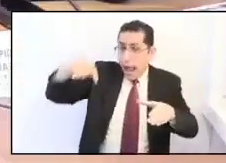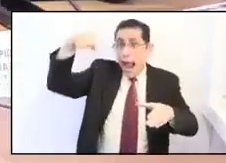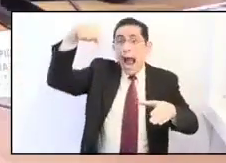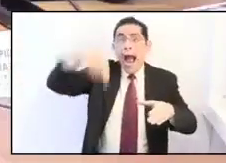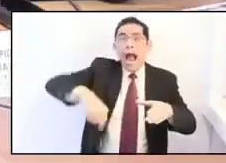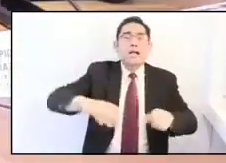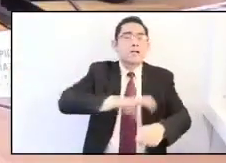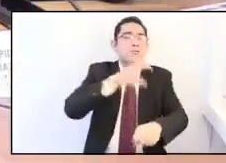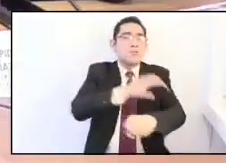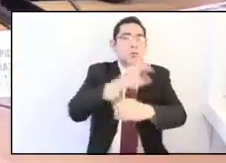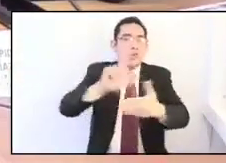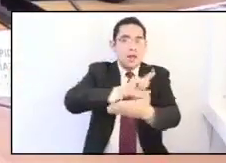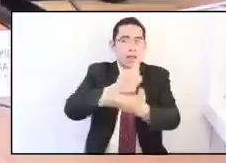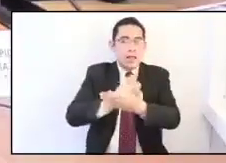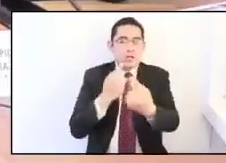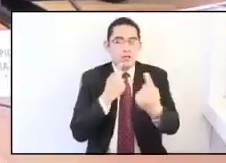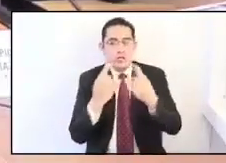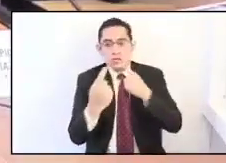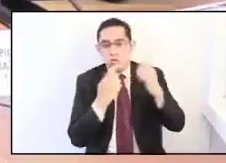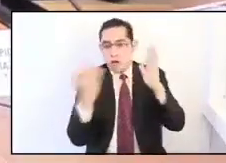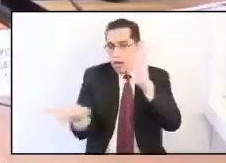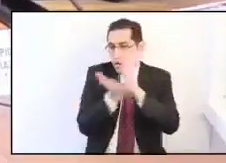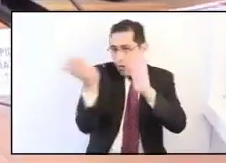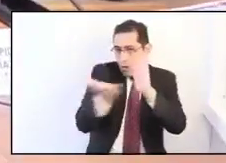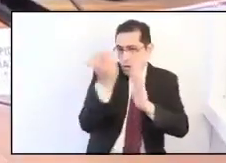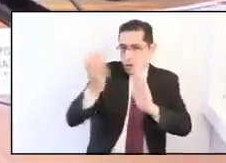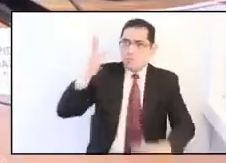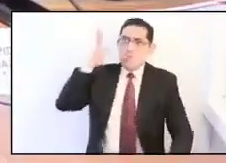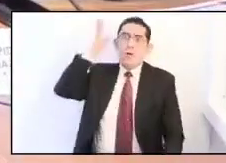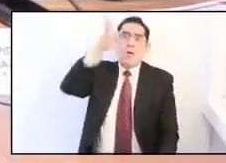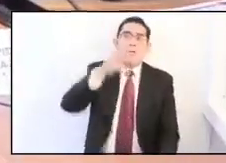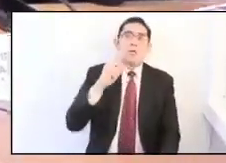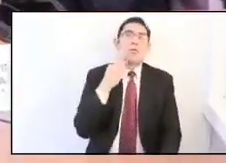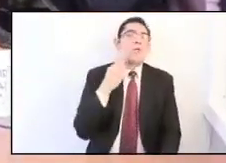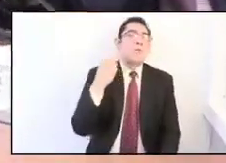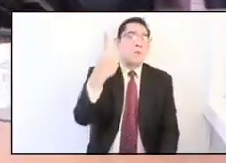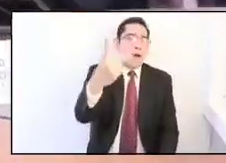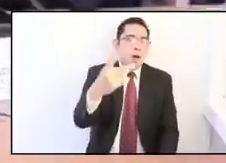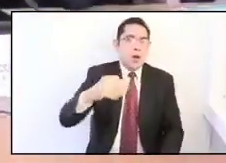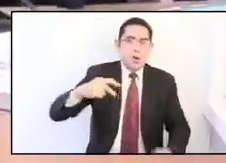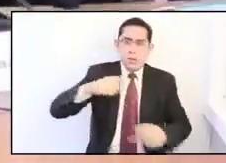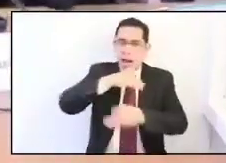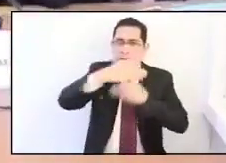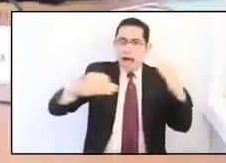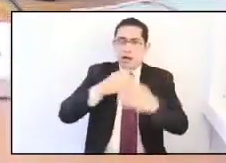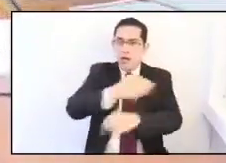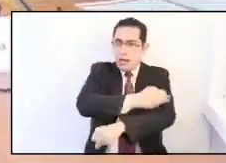legislativo sigamos construyendo un mejor futuro para las familias poblanas. Es cuanto.